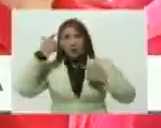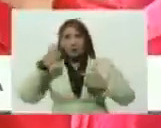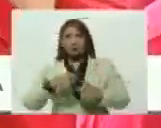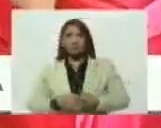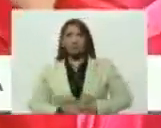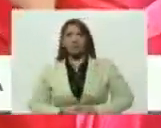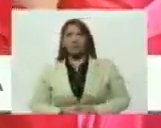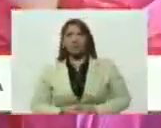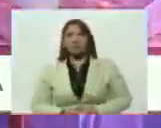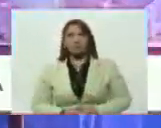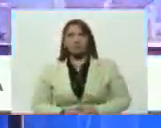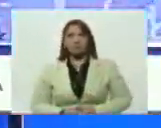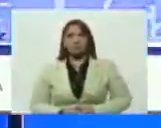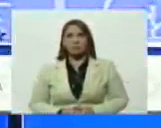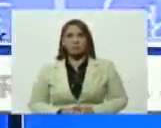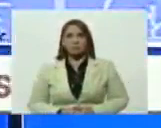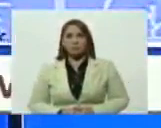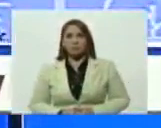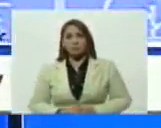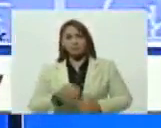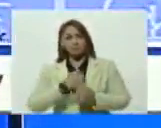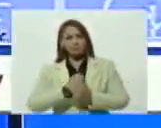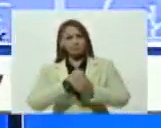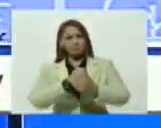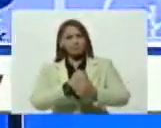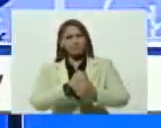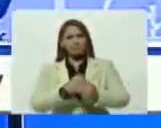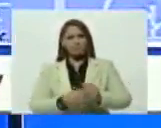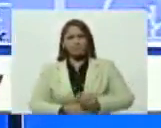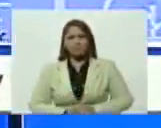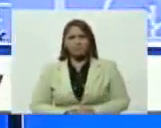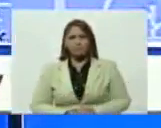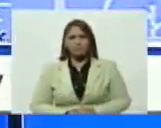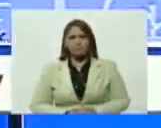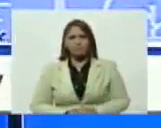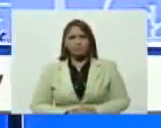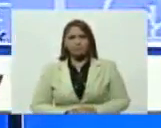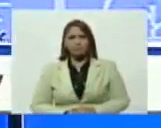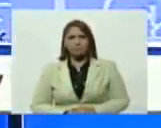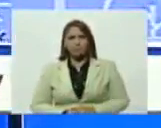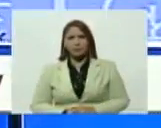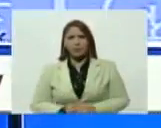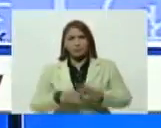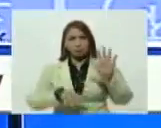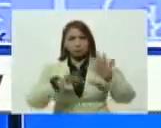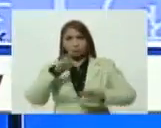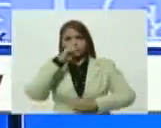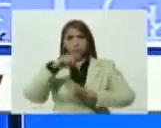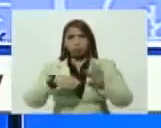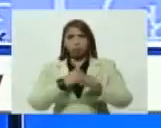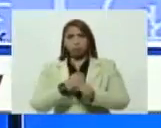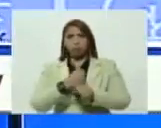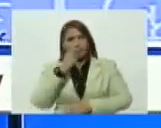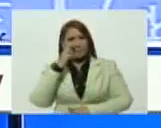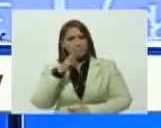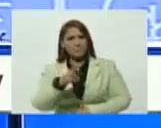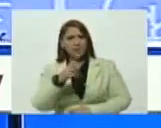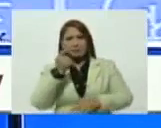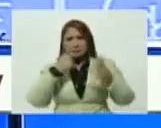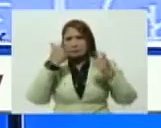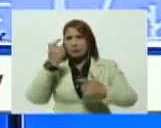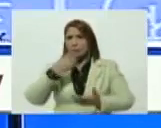Rafael Chávez Frías, amado comandante, presente en estos 13 años. Miren a Chávez bailando